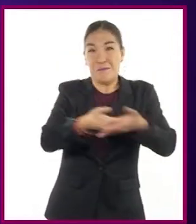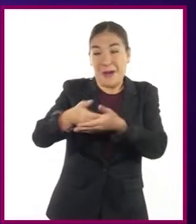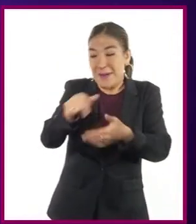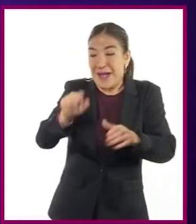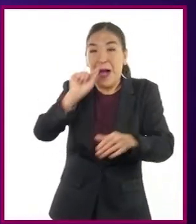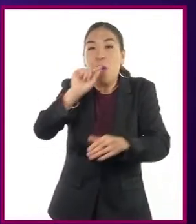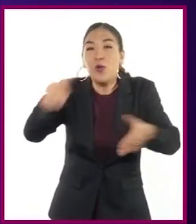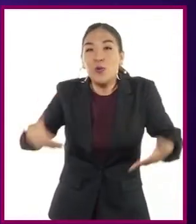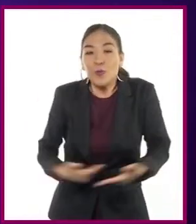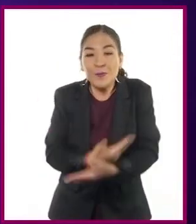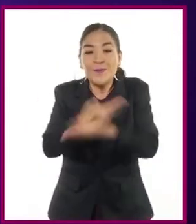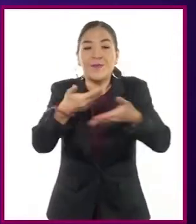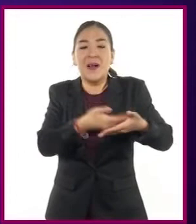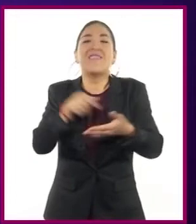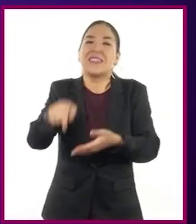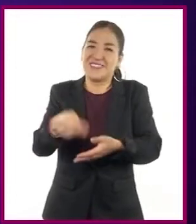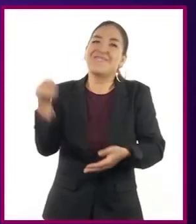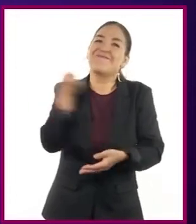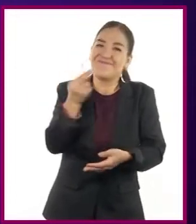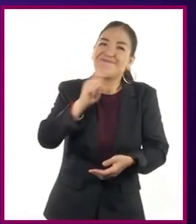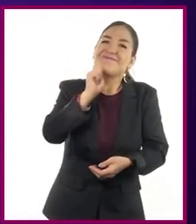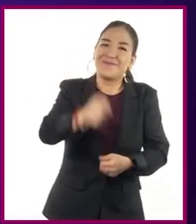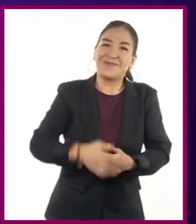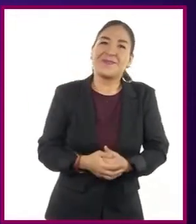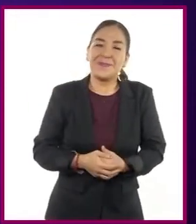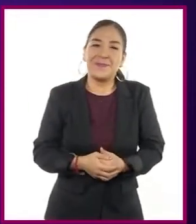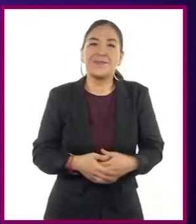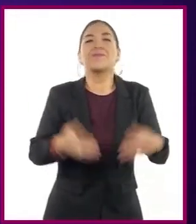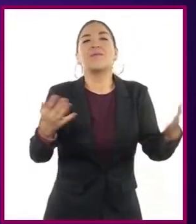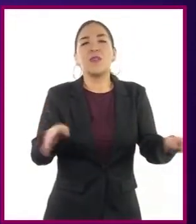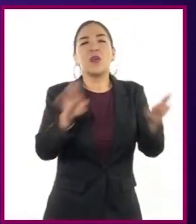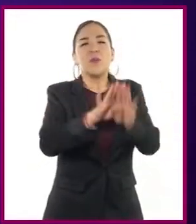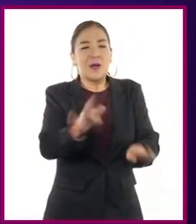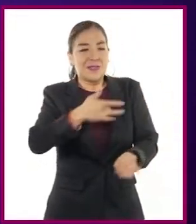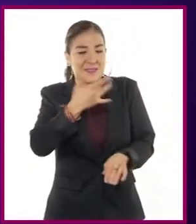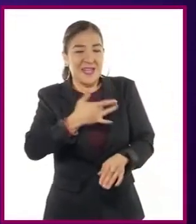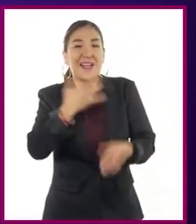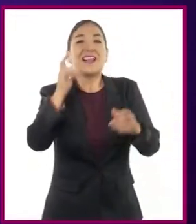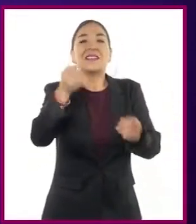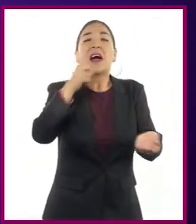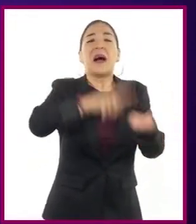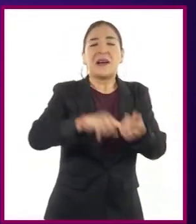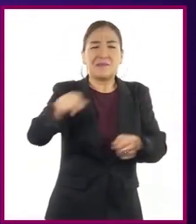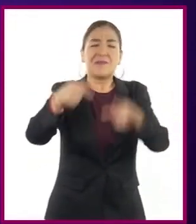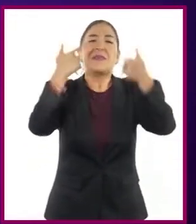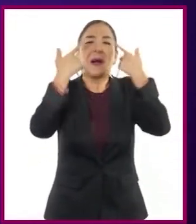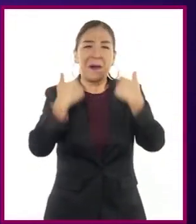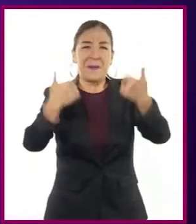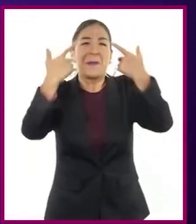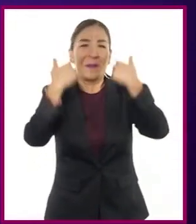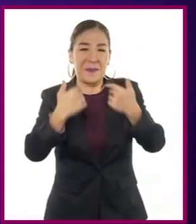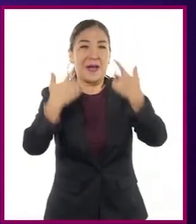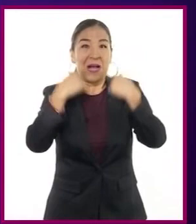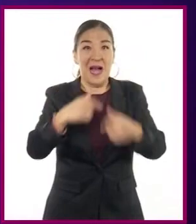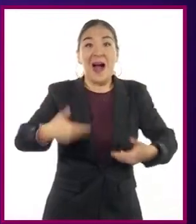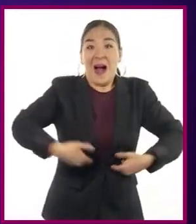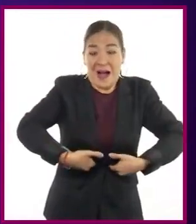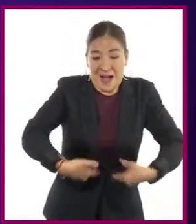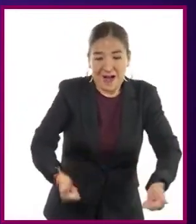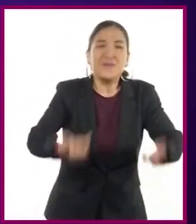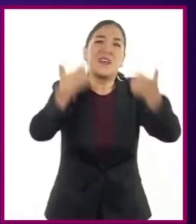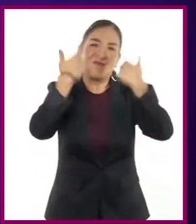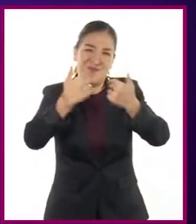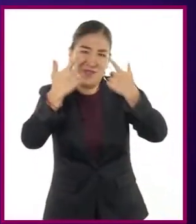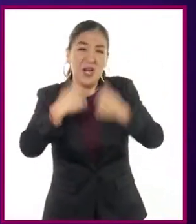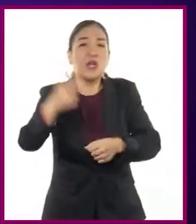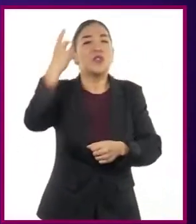nacidos podemos percibir sus necesidades, las cuales se expresan y reclaman a través de su llanto. Lloran cuando tienen hambre, sueño